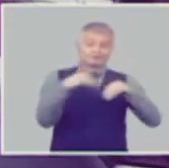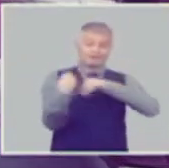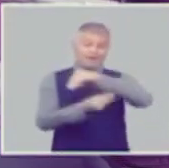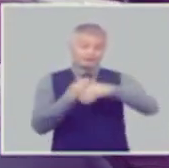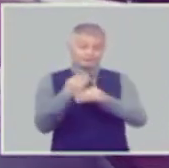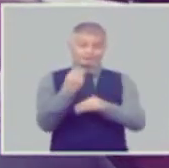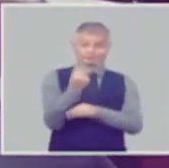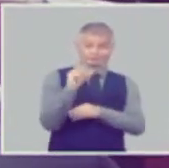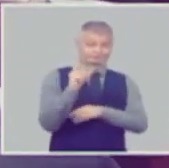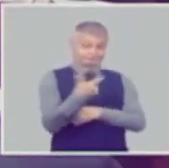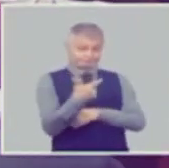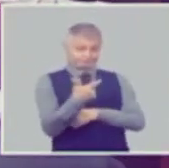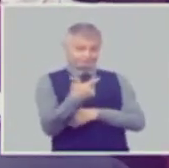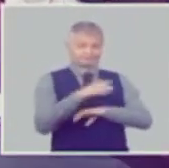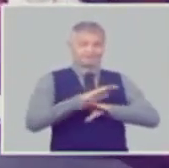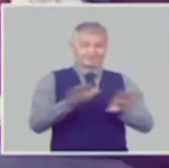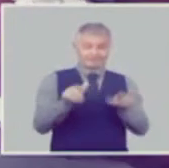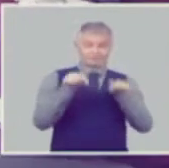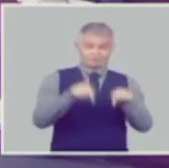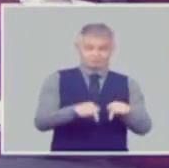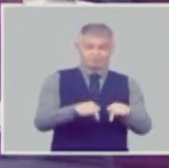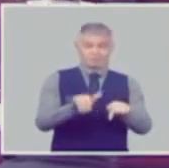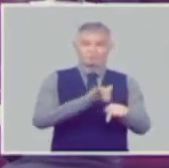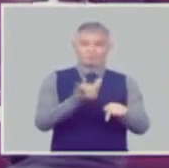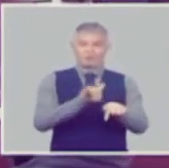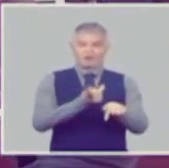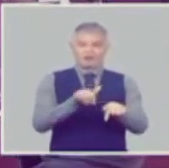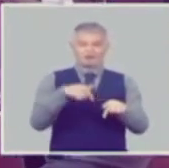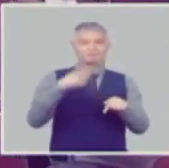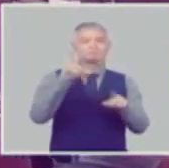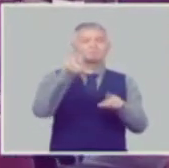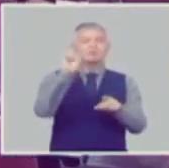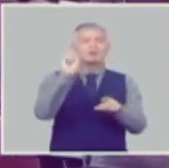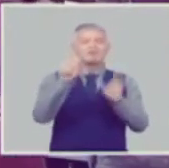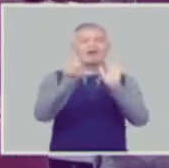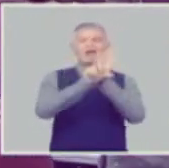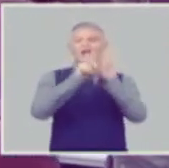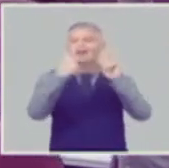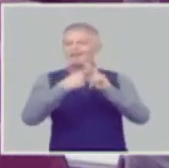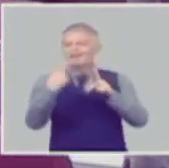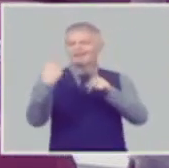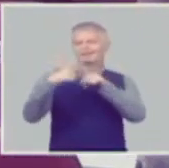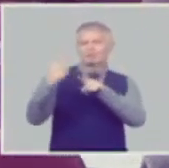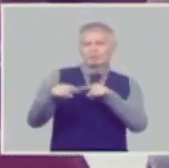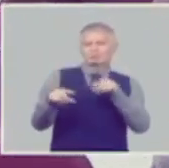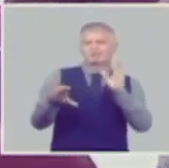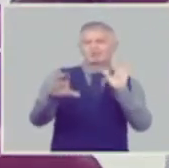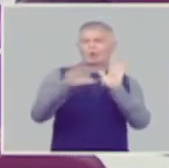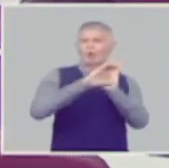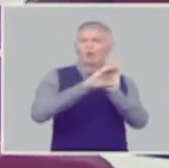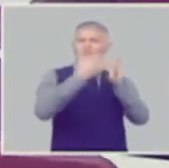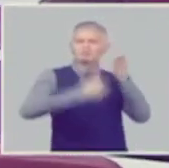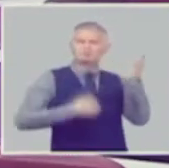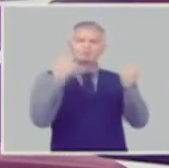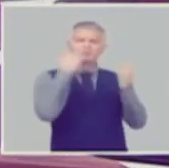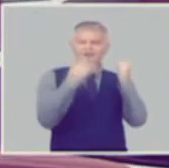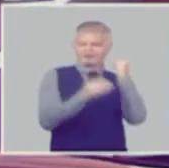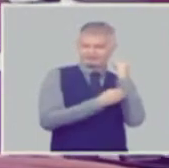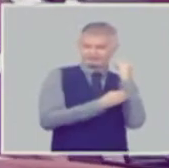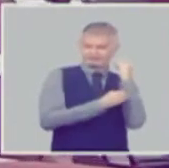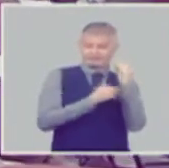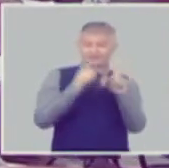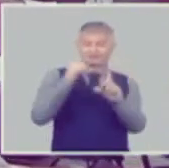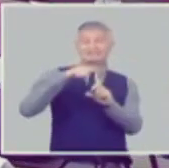con un muy intenso cronograma legislativo que le otorgue fuerza práctica a nuestra Constitución. La tarea de ordenamiento